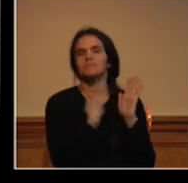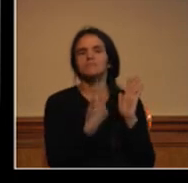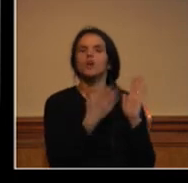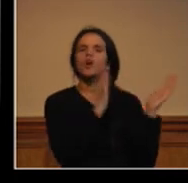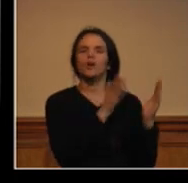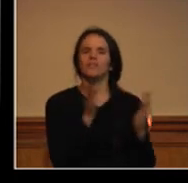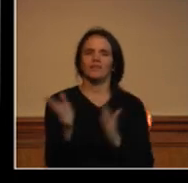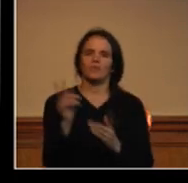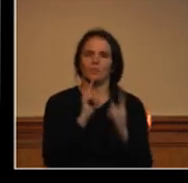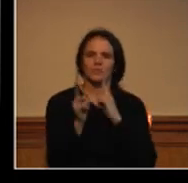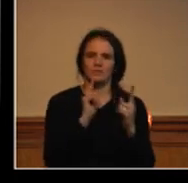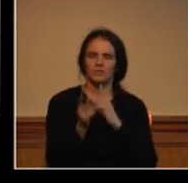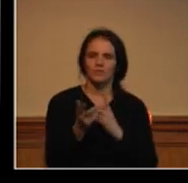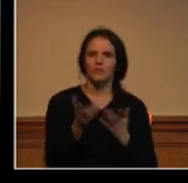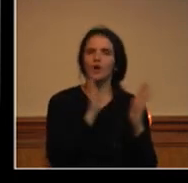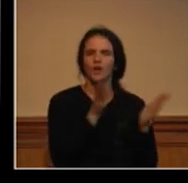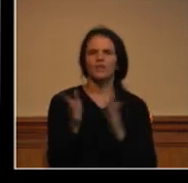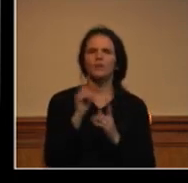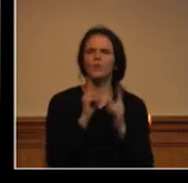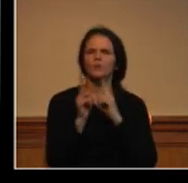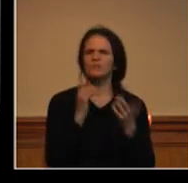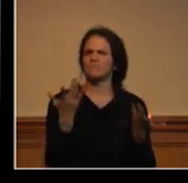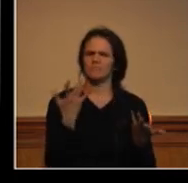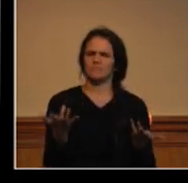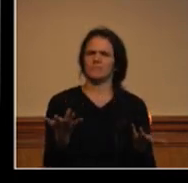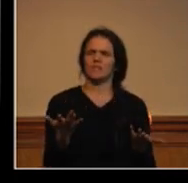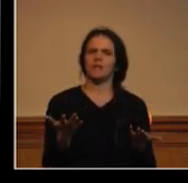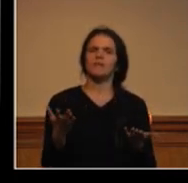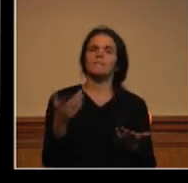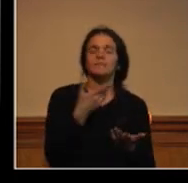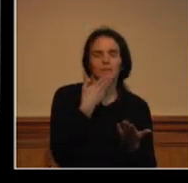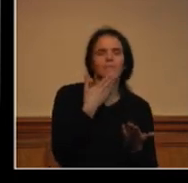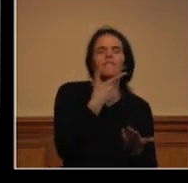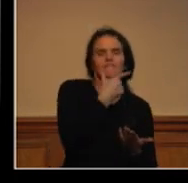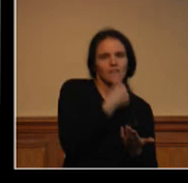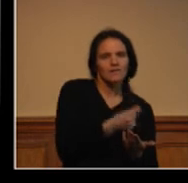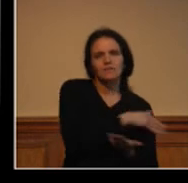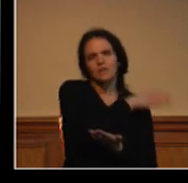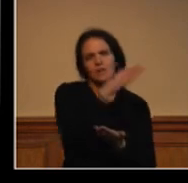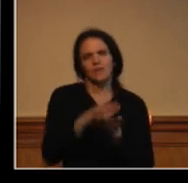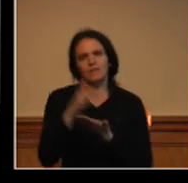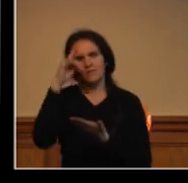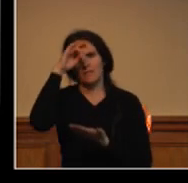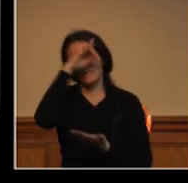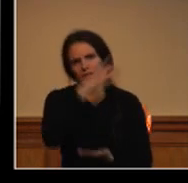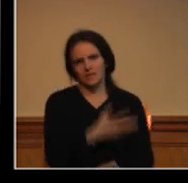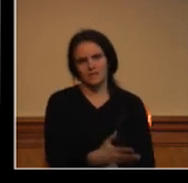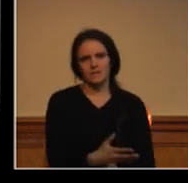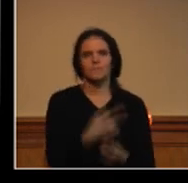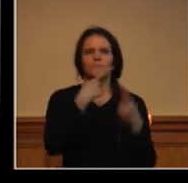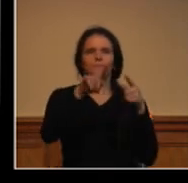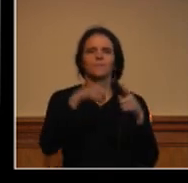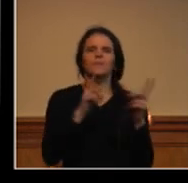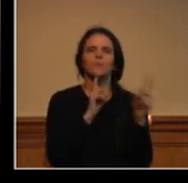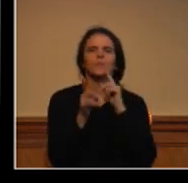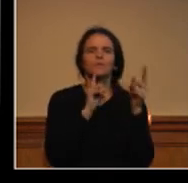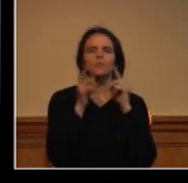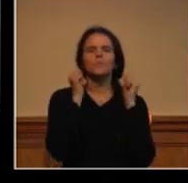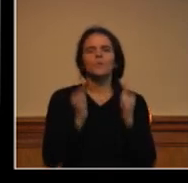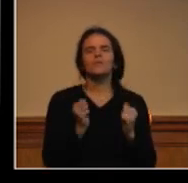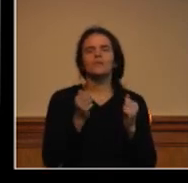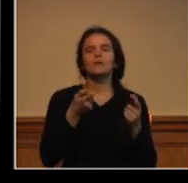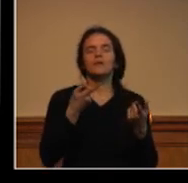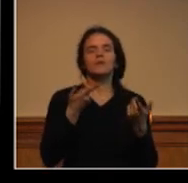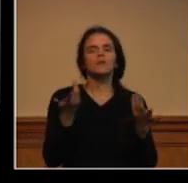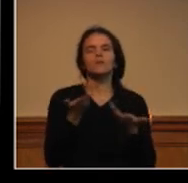ordenamiento de historia. El ordenamiento de historia también va del más simple al más complejo. Y son distintas historias que se pueden